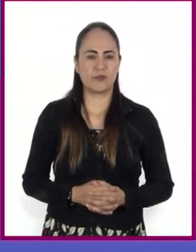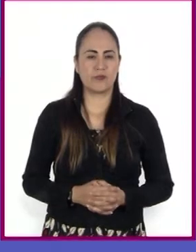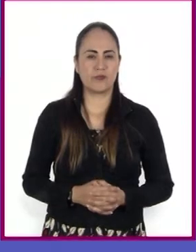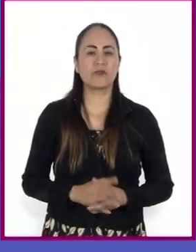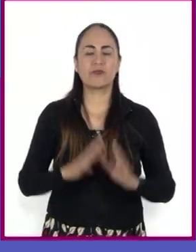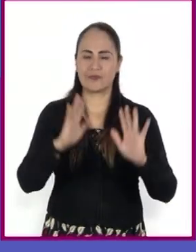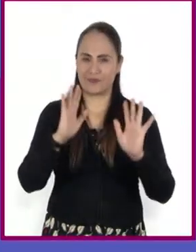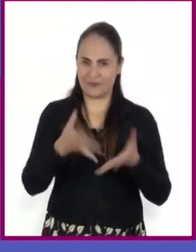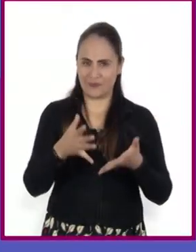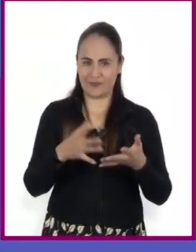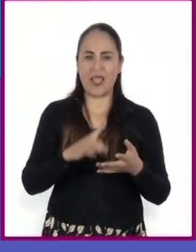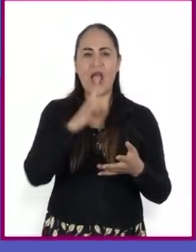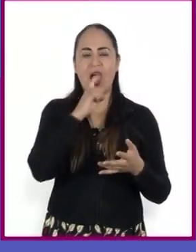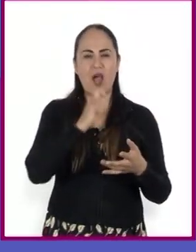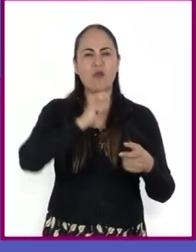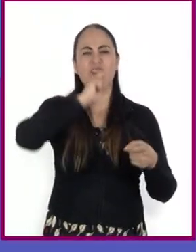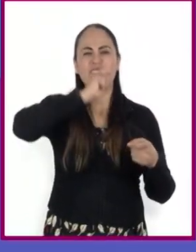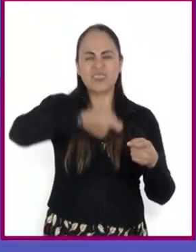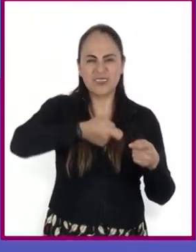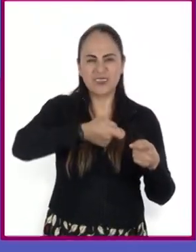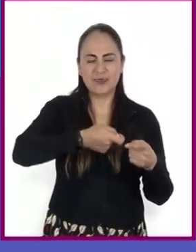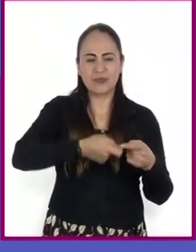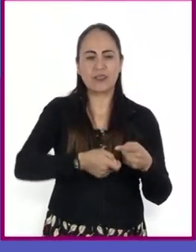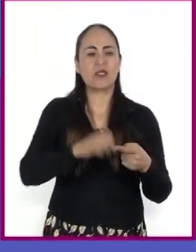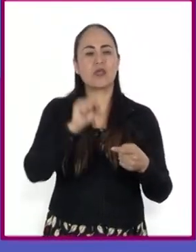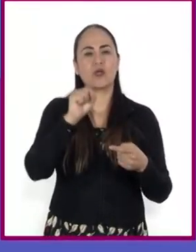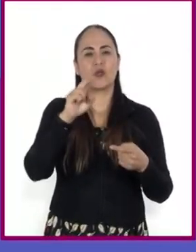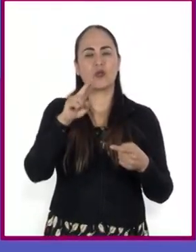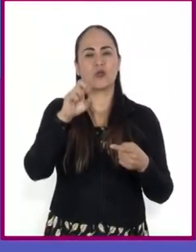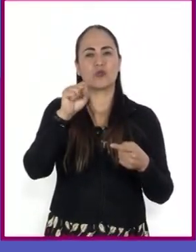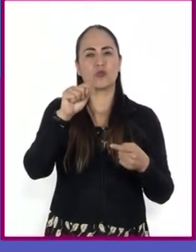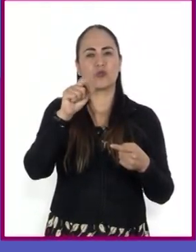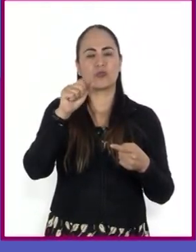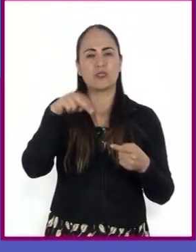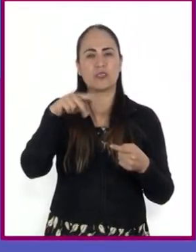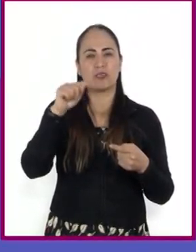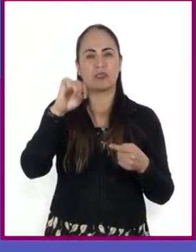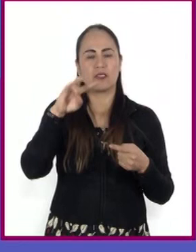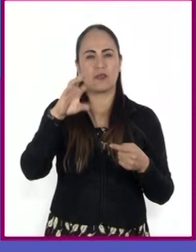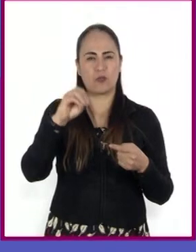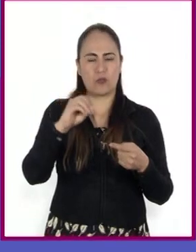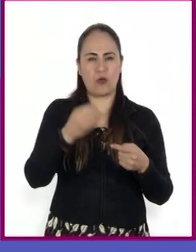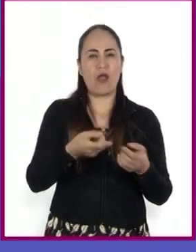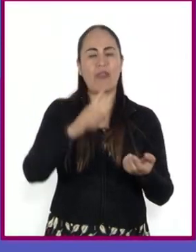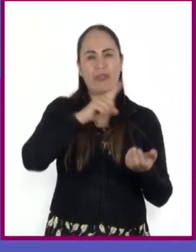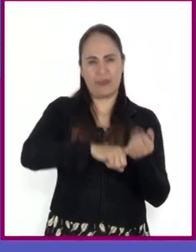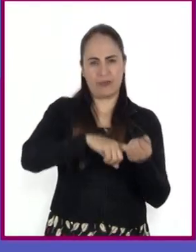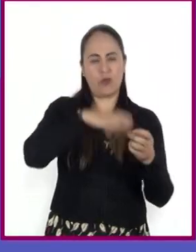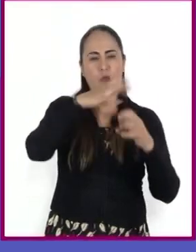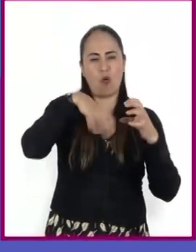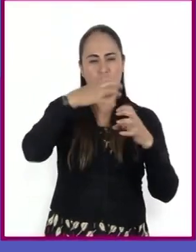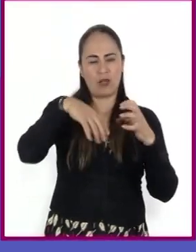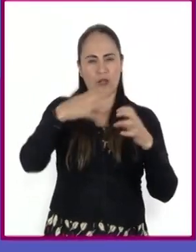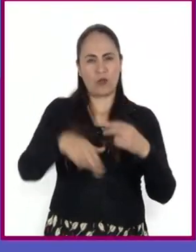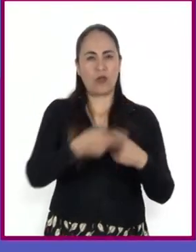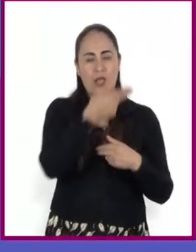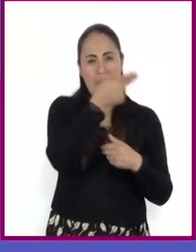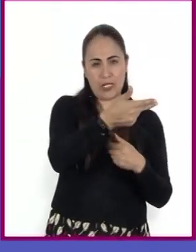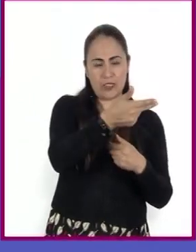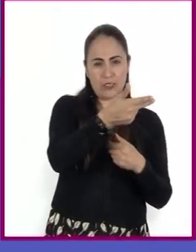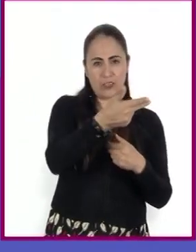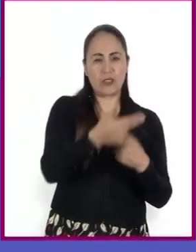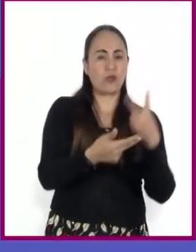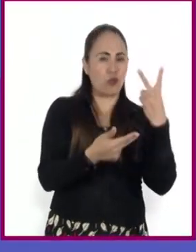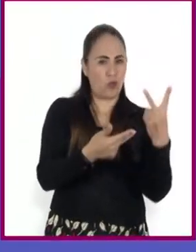Sí, ya terminé. Agua. Sustantivo, molécula conformada por 2 átomos de hidrógeno y 1 de oxígeno